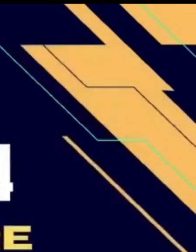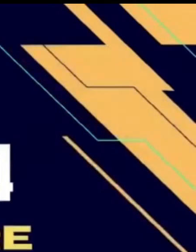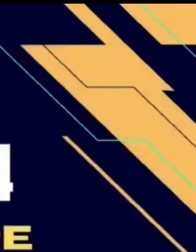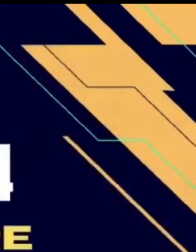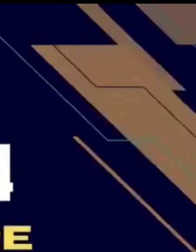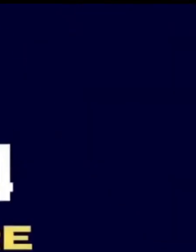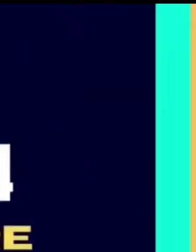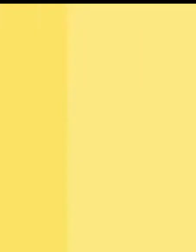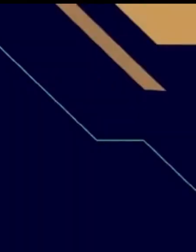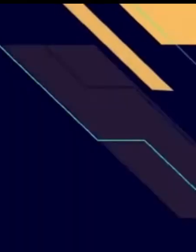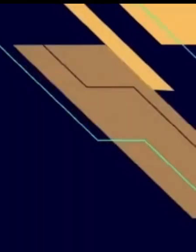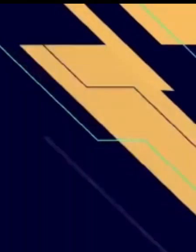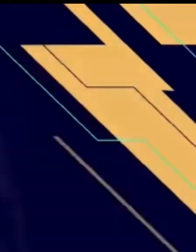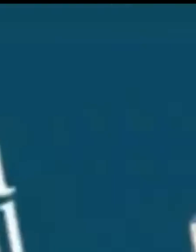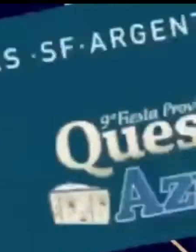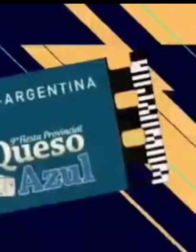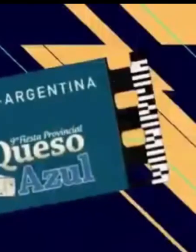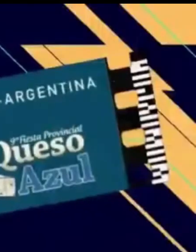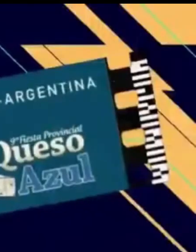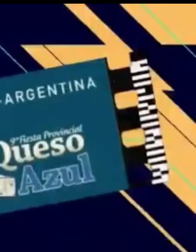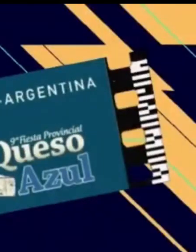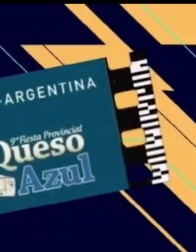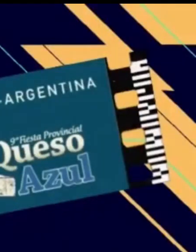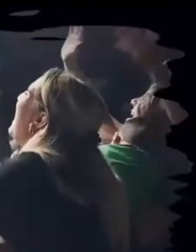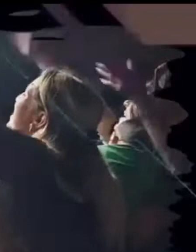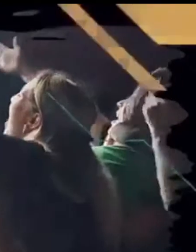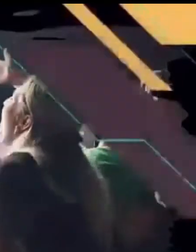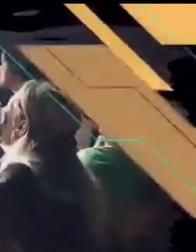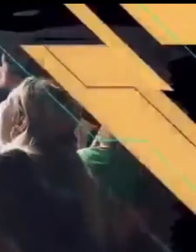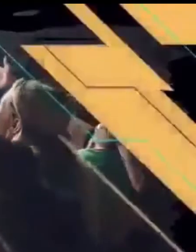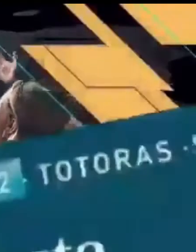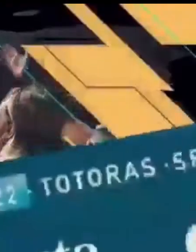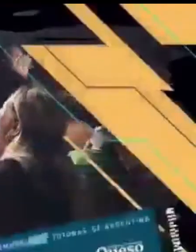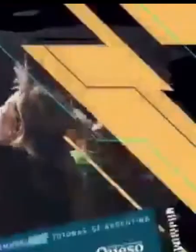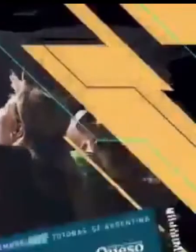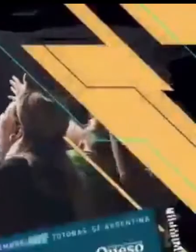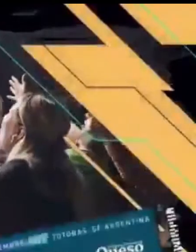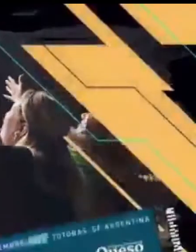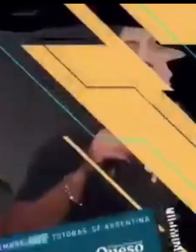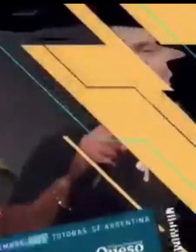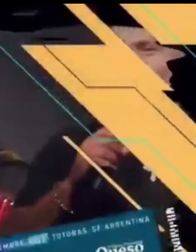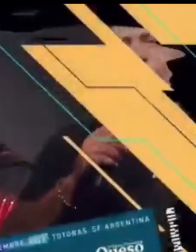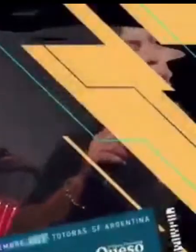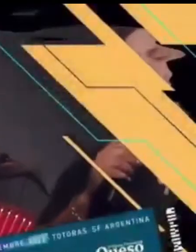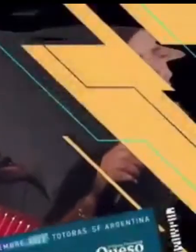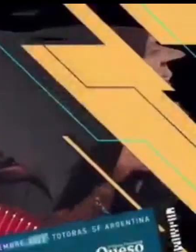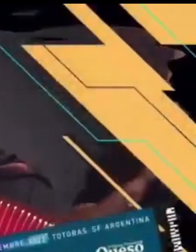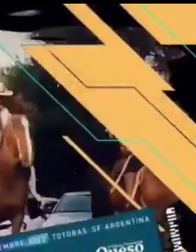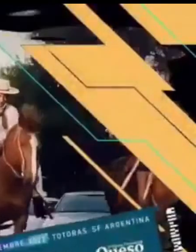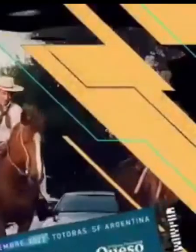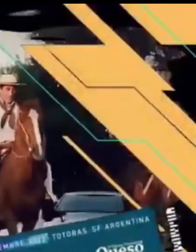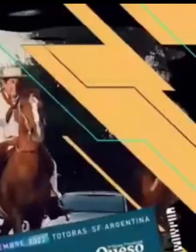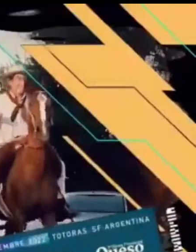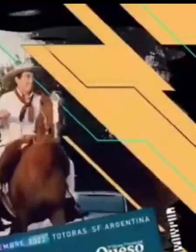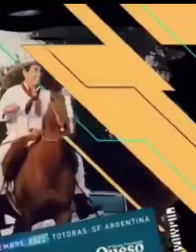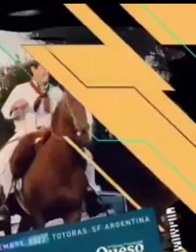Sábado 3 y domingo 4 de diciembre, finale 2022. La gran fiesta de todos, desde